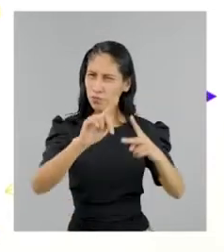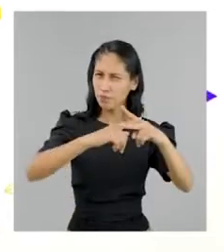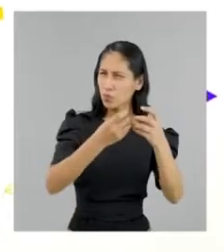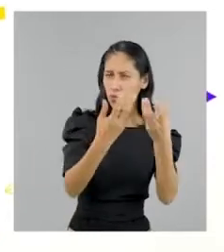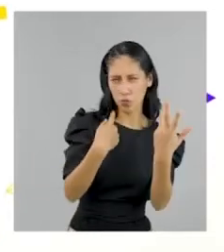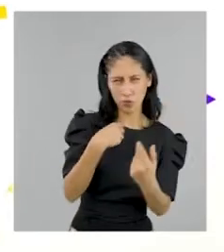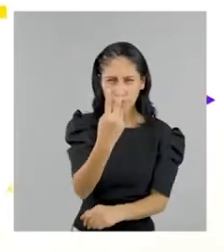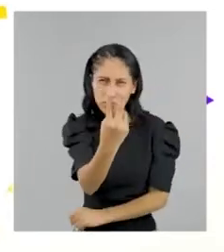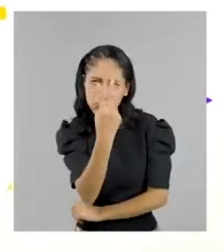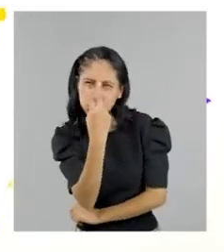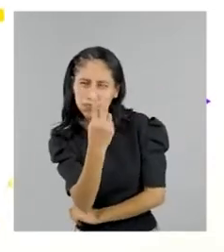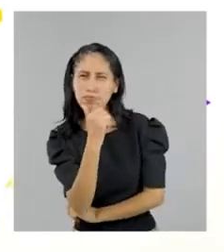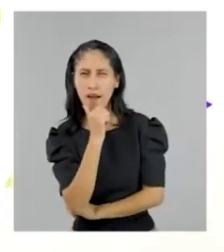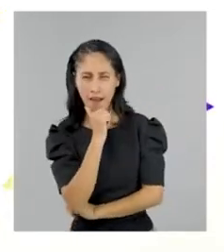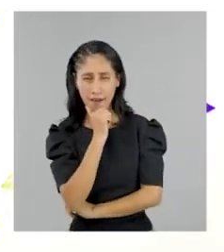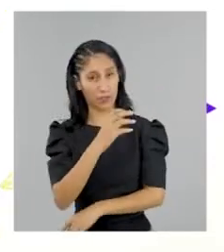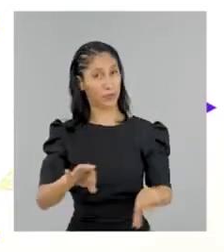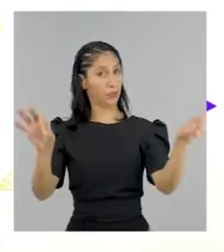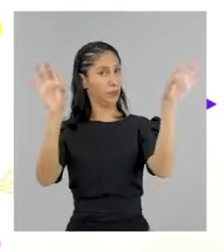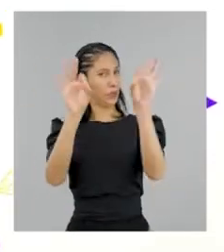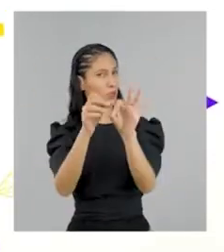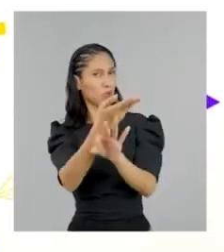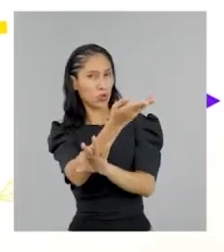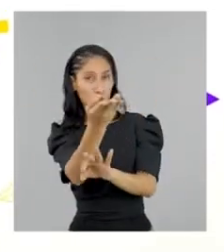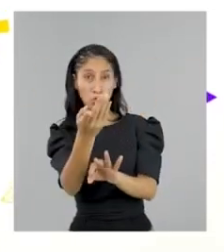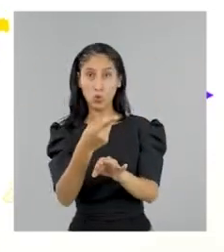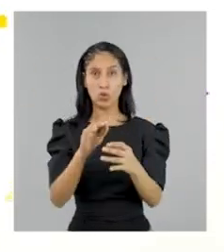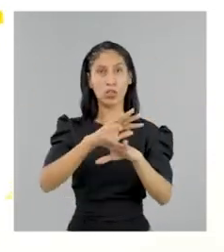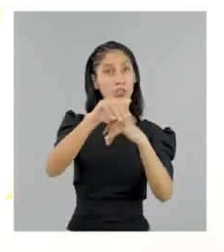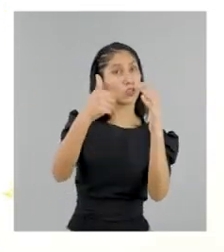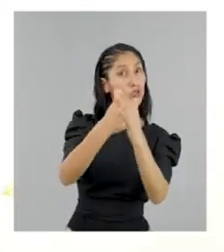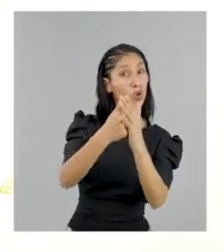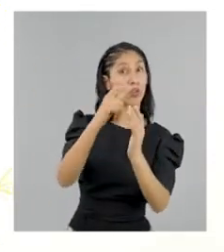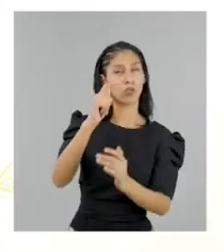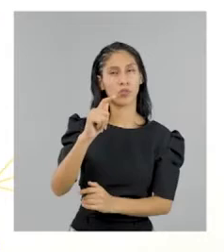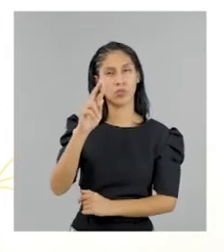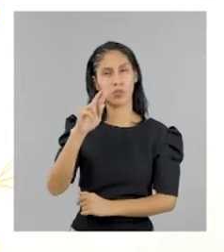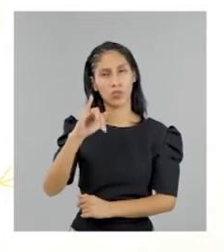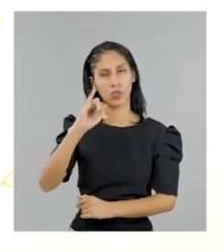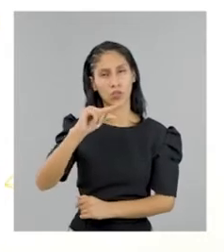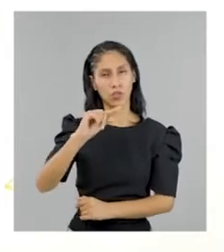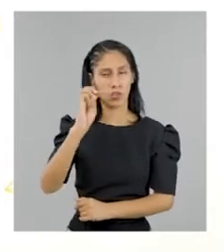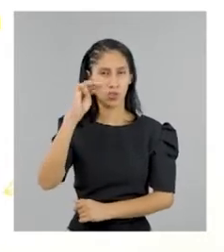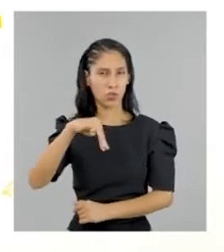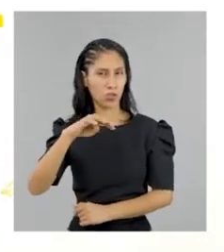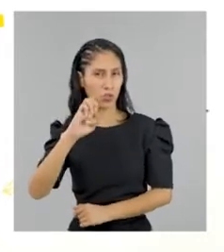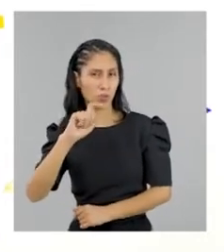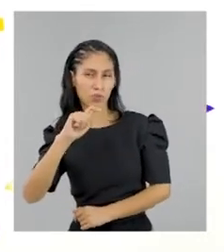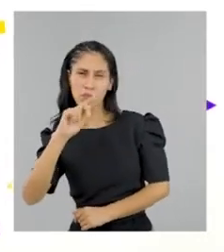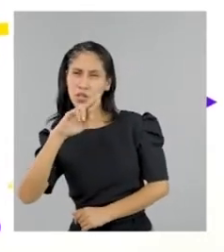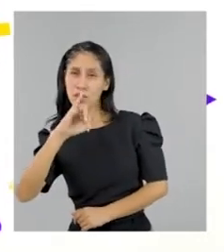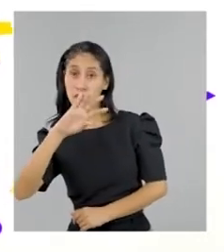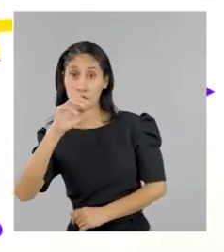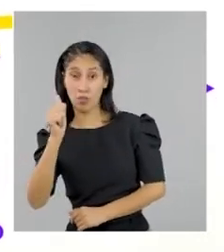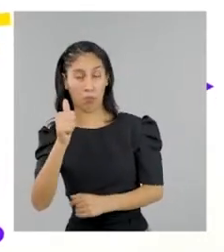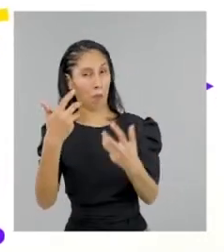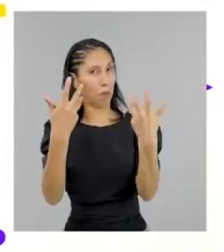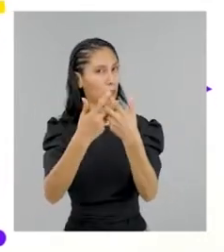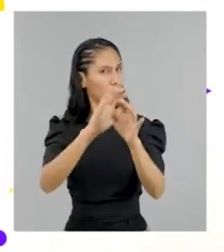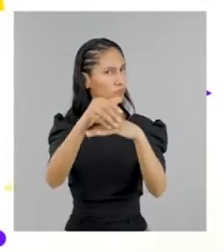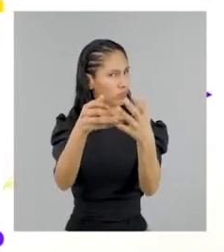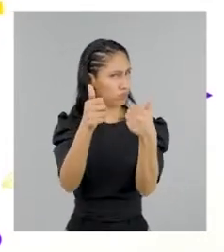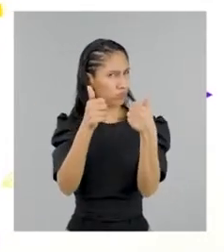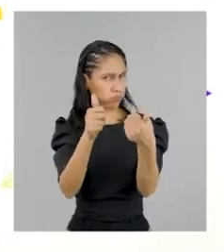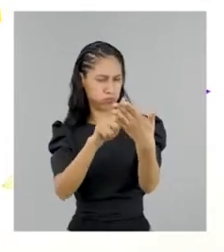cómo empezaron. Es interesante cómo el concepto de función trigonométrica está implícito en muchos aspectos de